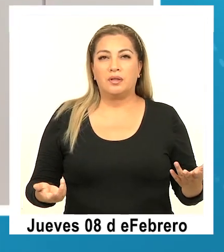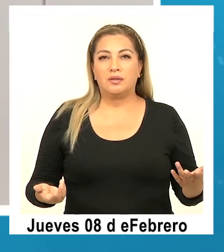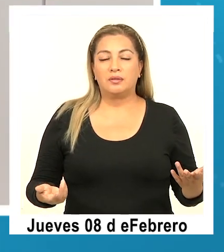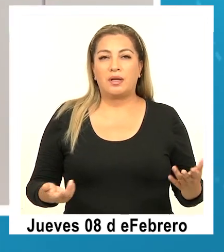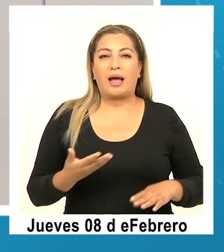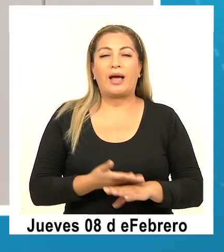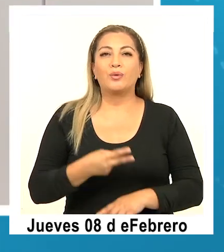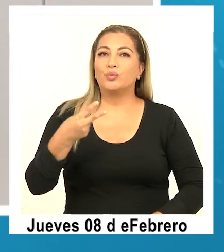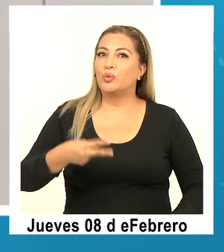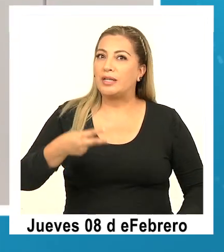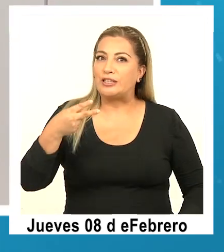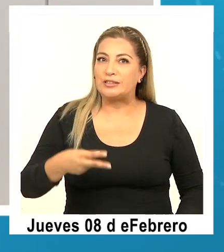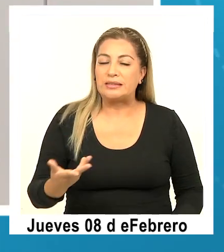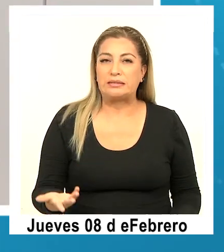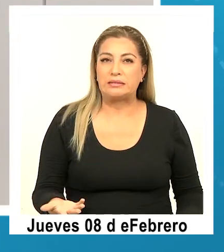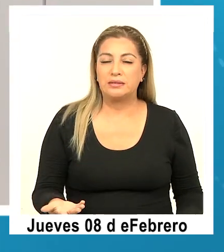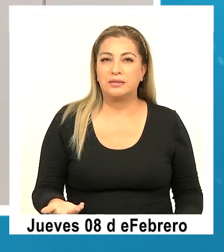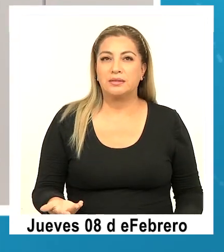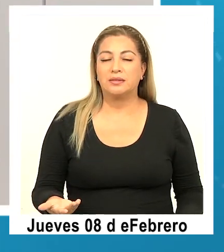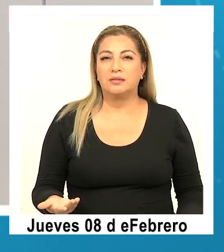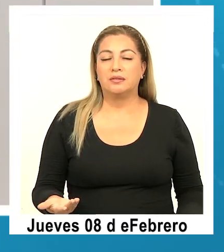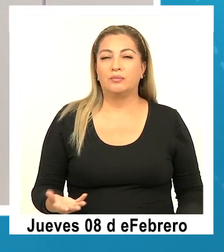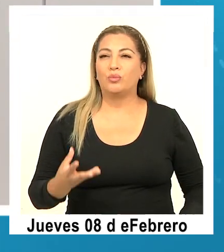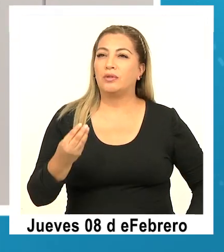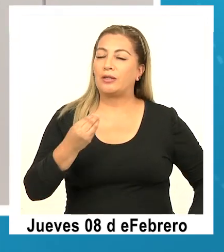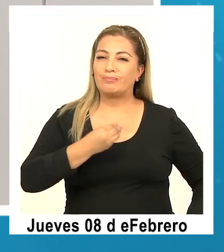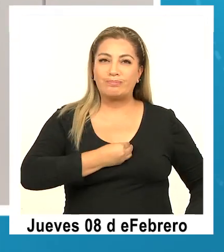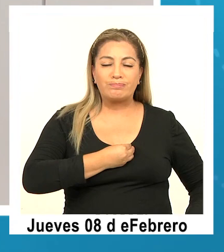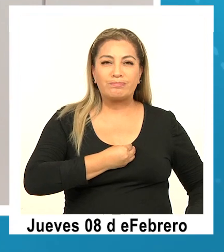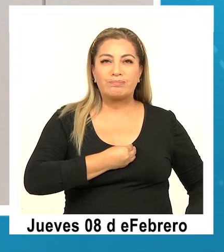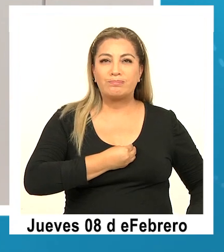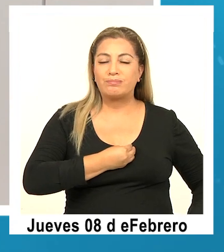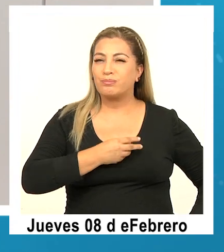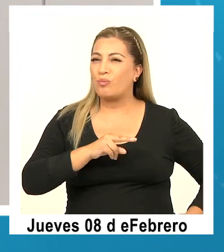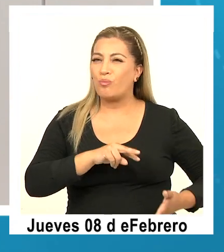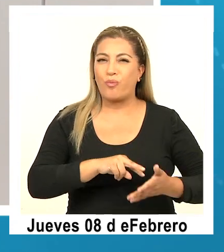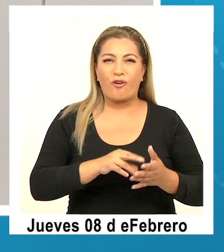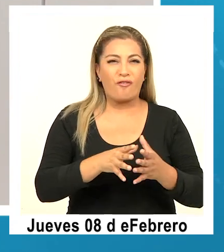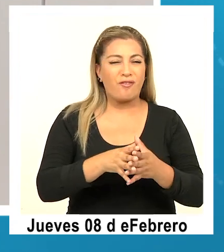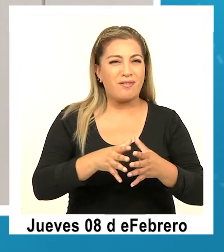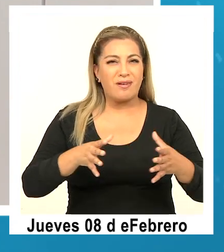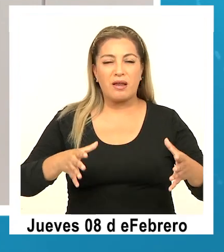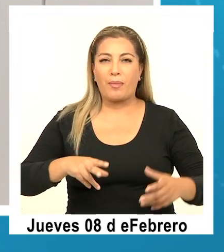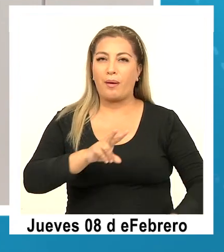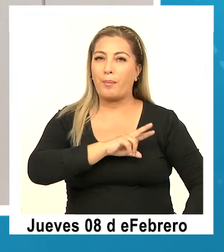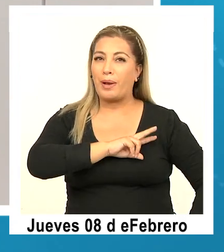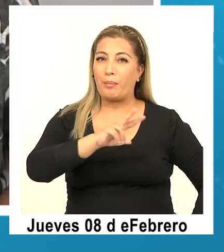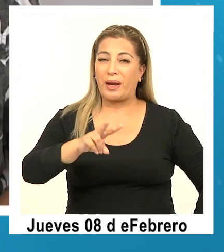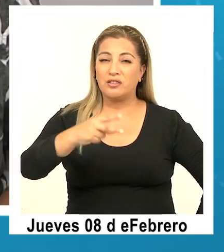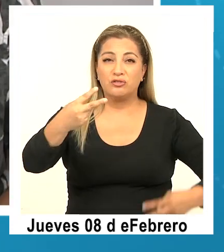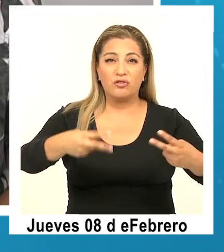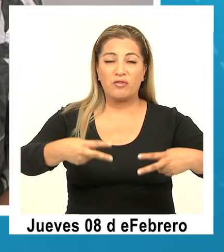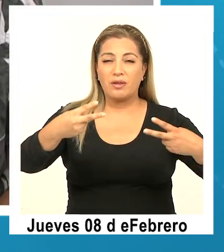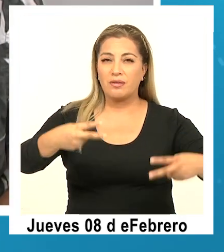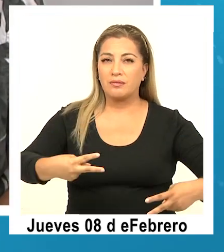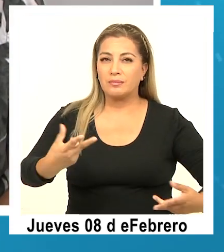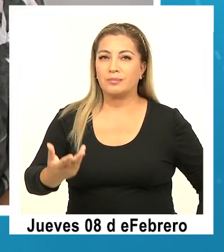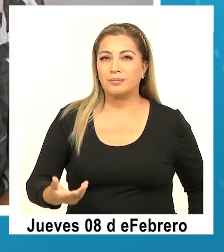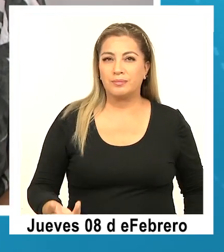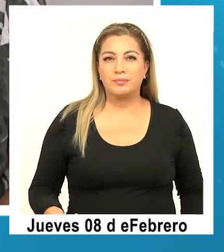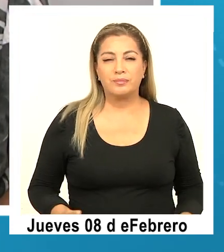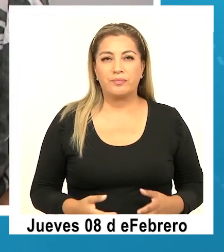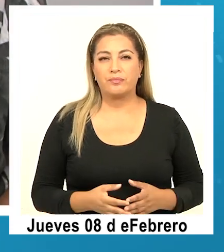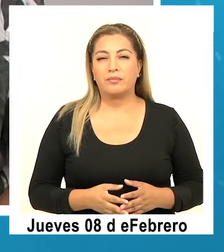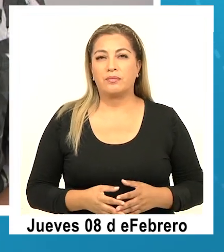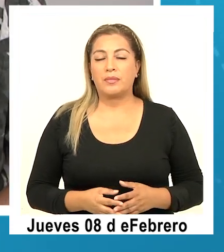una noticia que también, ¿cierto?, lamentable, una tragedia como la que ocurrió en Valparaíso y Viña del Mar,